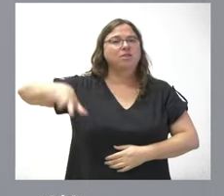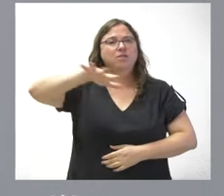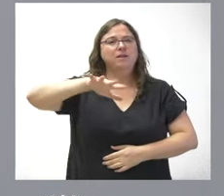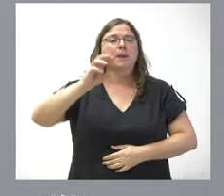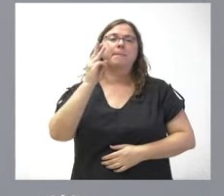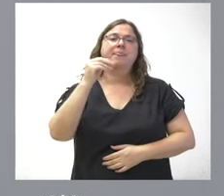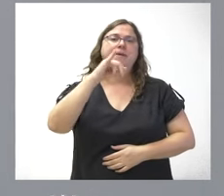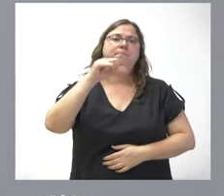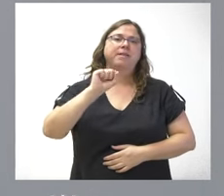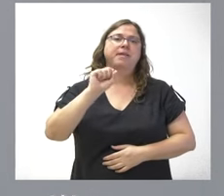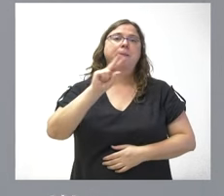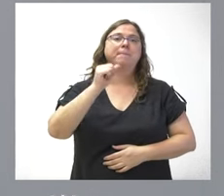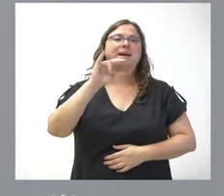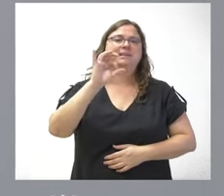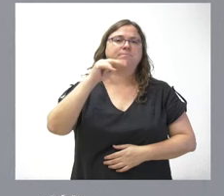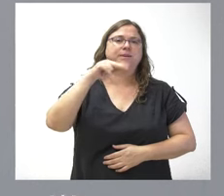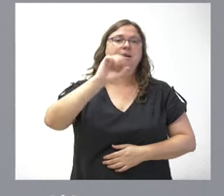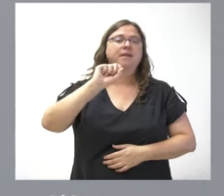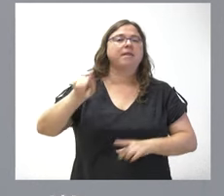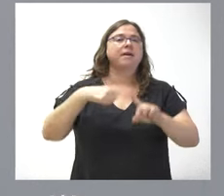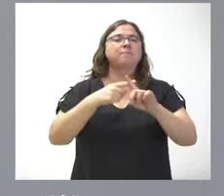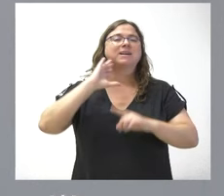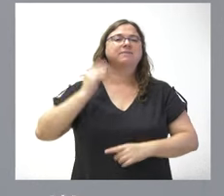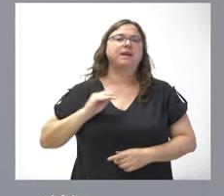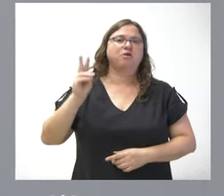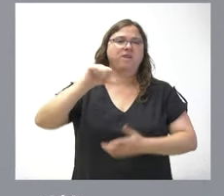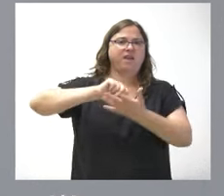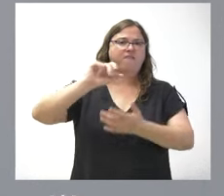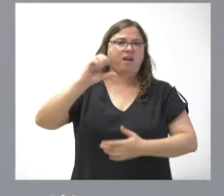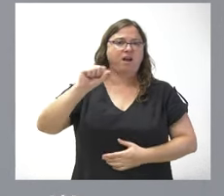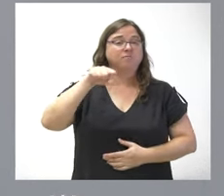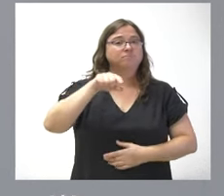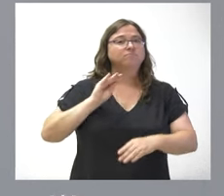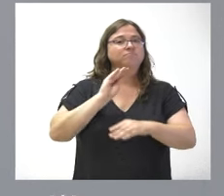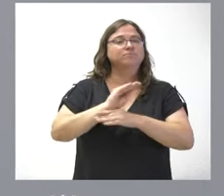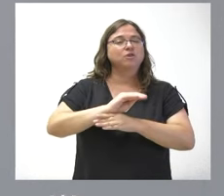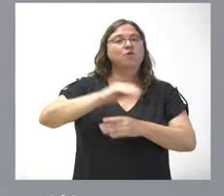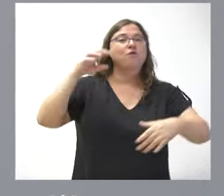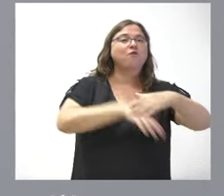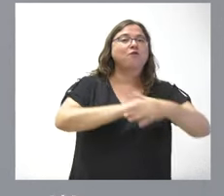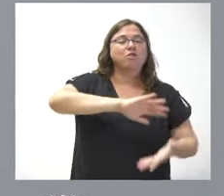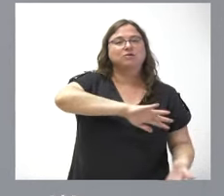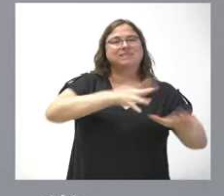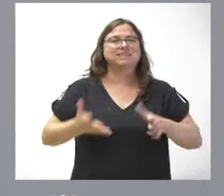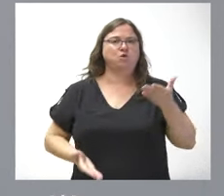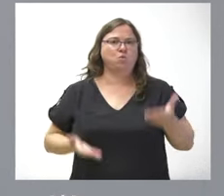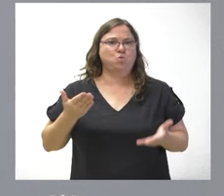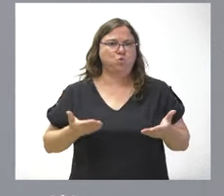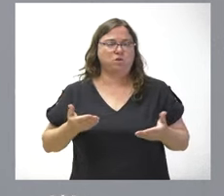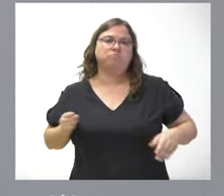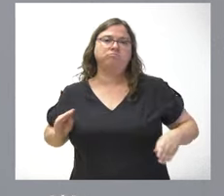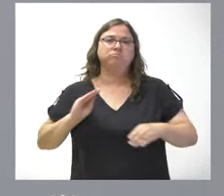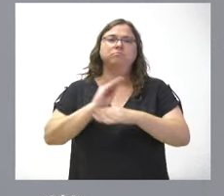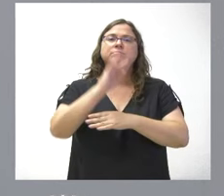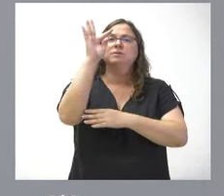Cepeda Vega de espinareda y villafranca del vierzo se financia con fondos de transición justa y se les dota de una